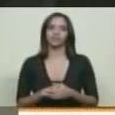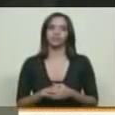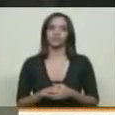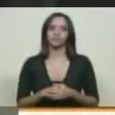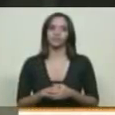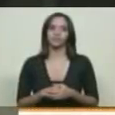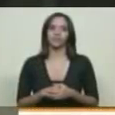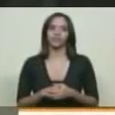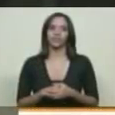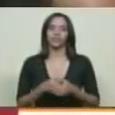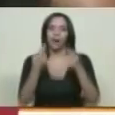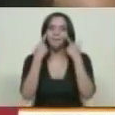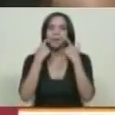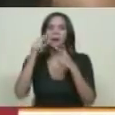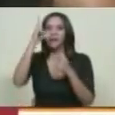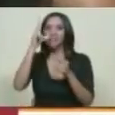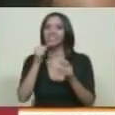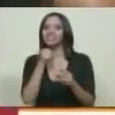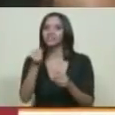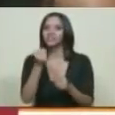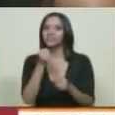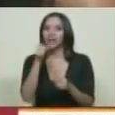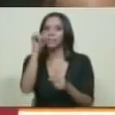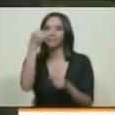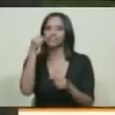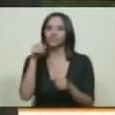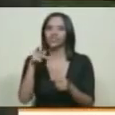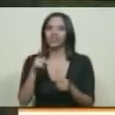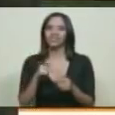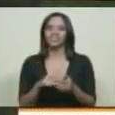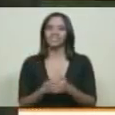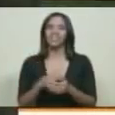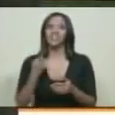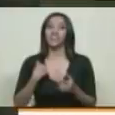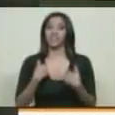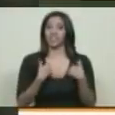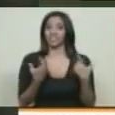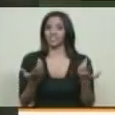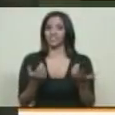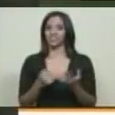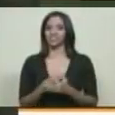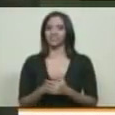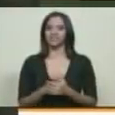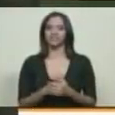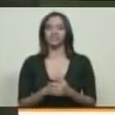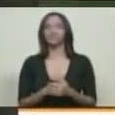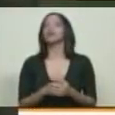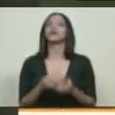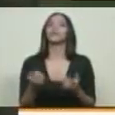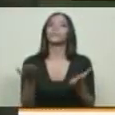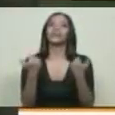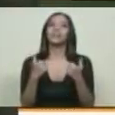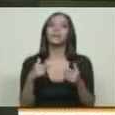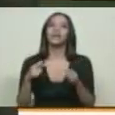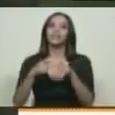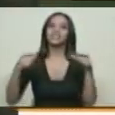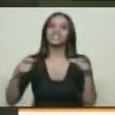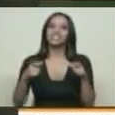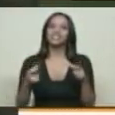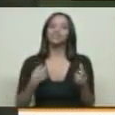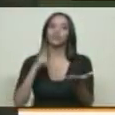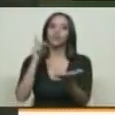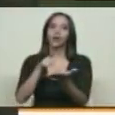Vamos a dar una vuelta por Chichiriviche, eso no es reportaje para Zurda Conducta. Y por Uruguay también, por donde usted diga, mándenos los pasajes y nosotros vamos.